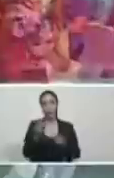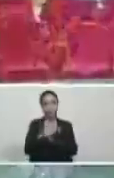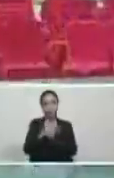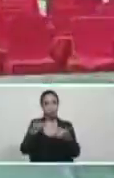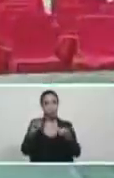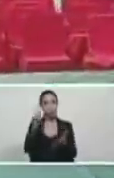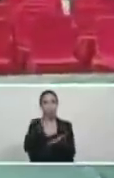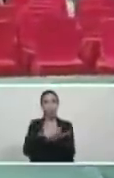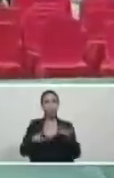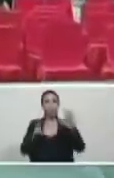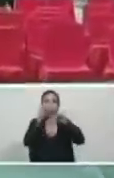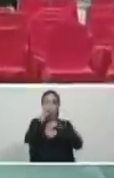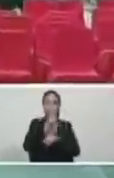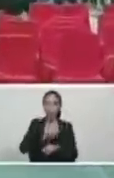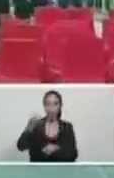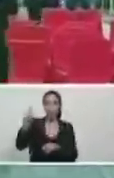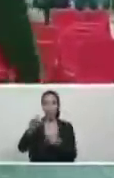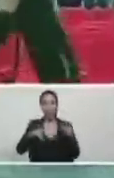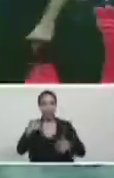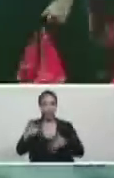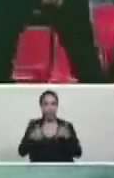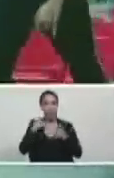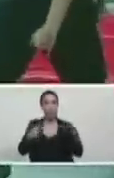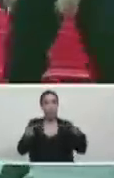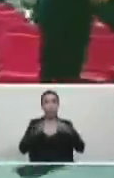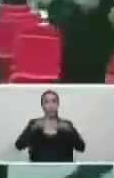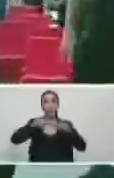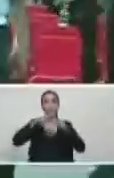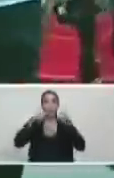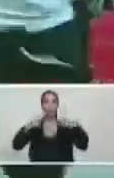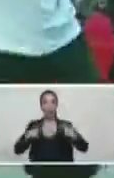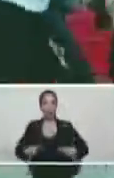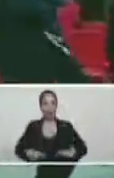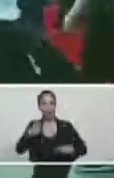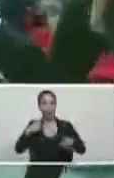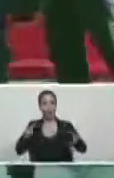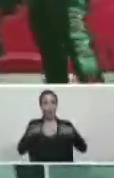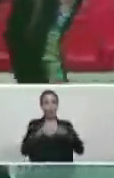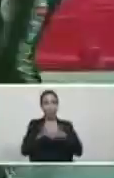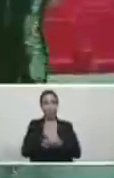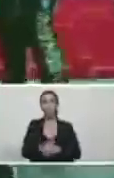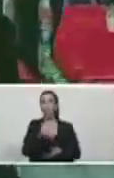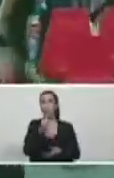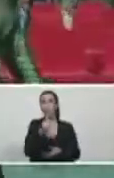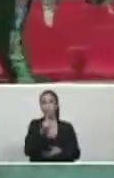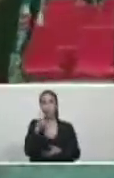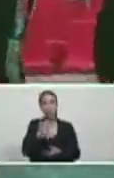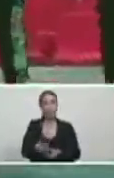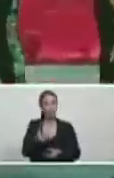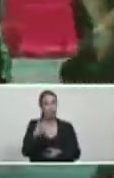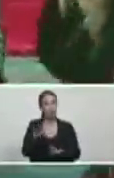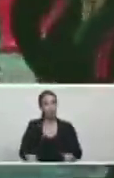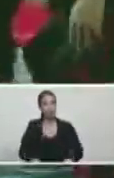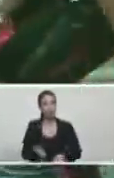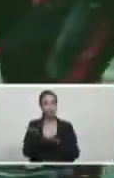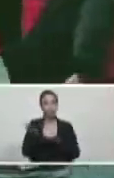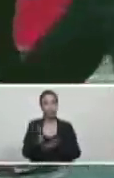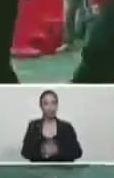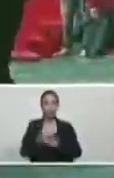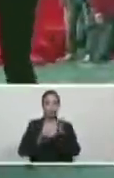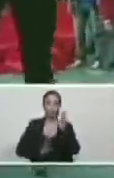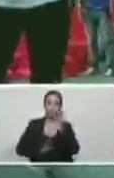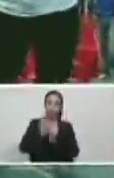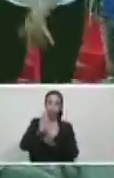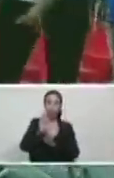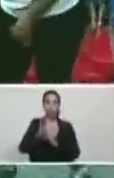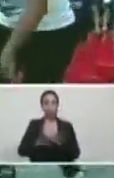del 6º aniversario del Movimiento por la Paz y la Vida, con importantes anuncios, por supuesto, para fortalecer